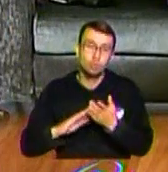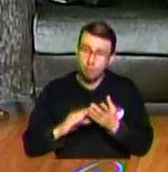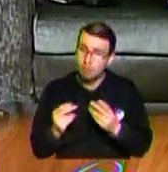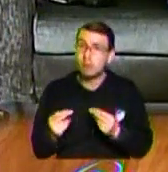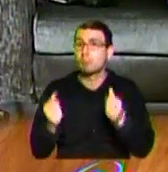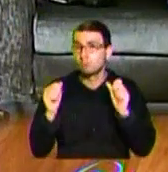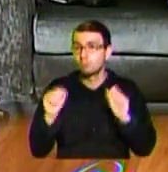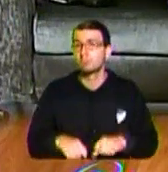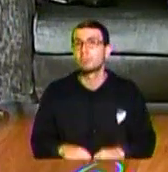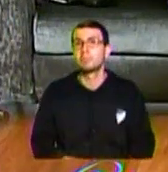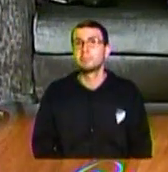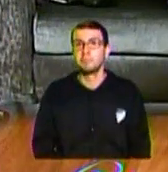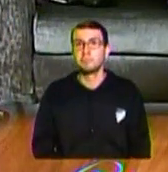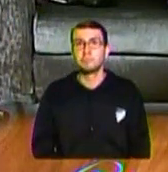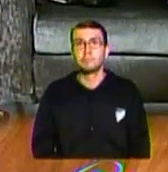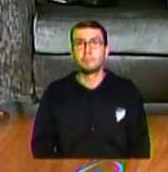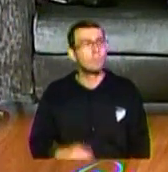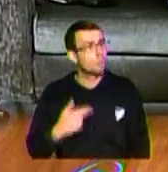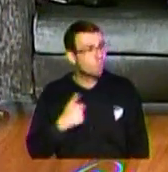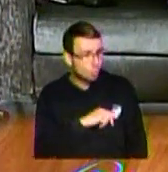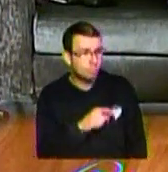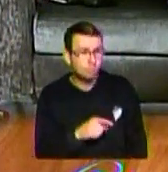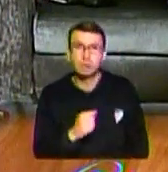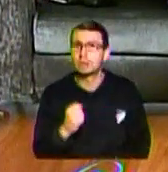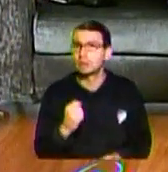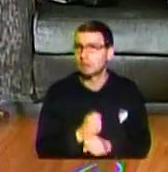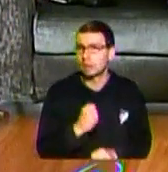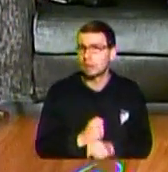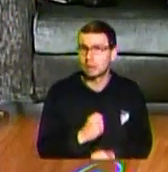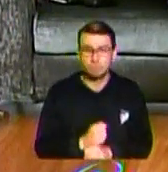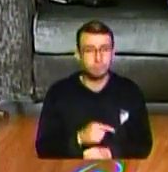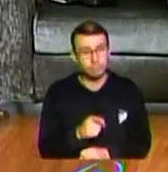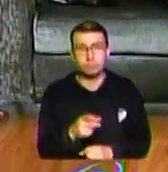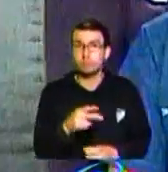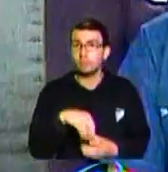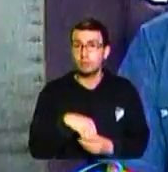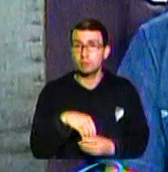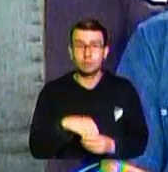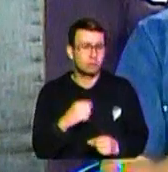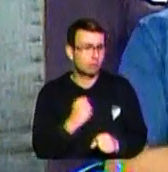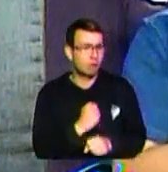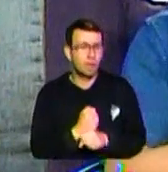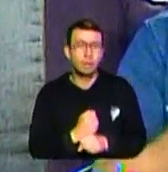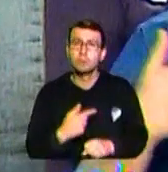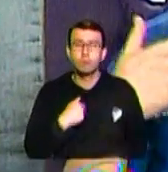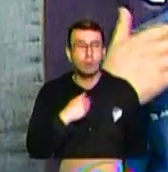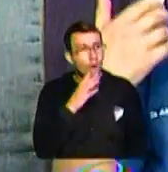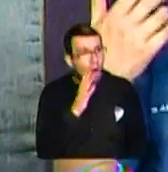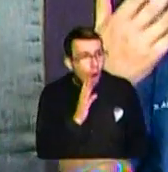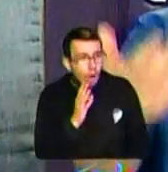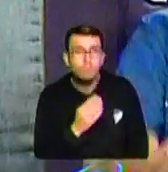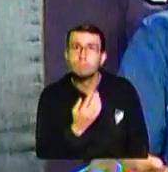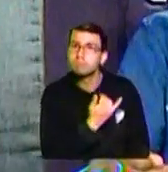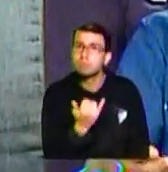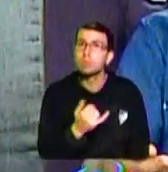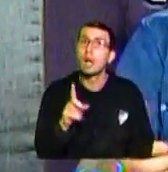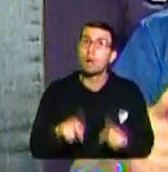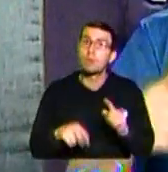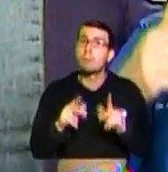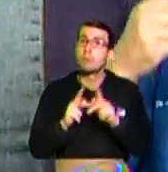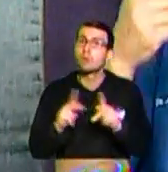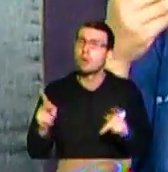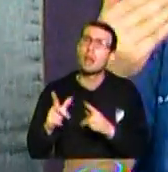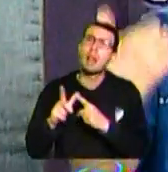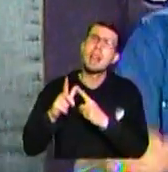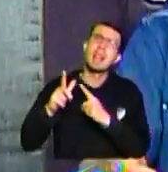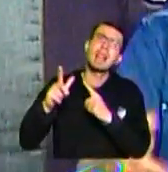realidad lo que llevamos trabajando en el parque médico, pues yo me aterro, es porque los pacientes a veces vienen de muy lejos, pacientes